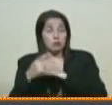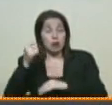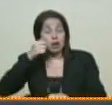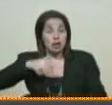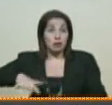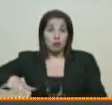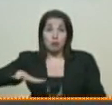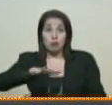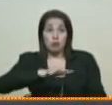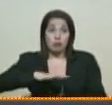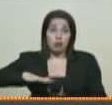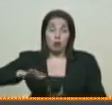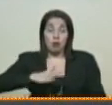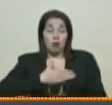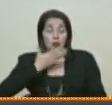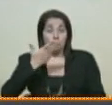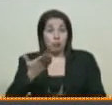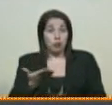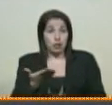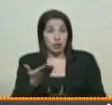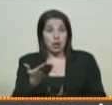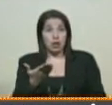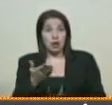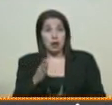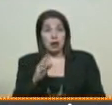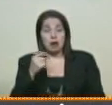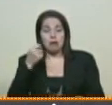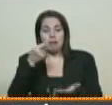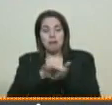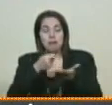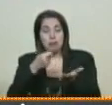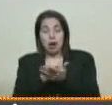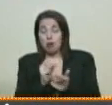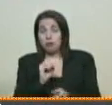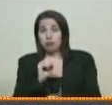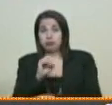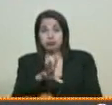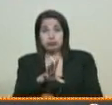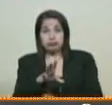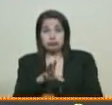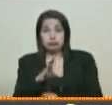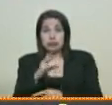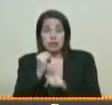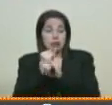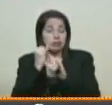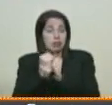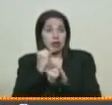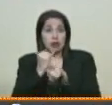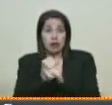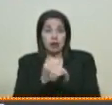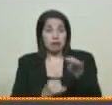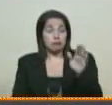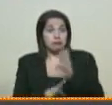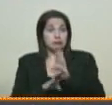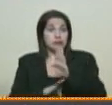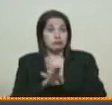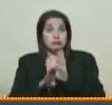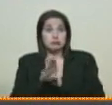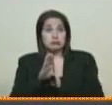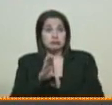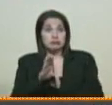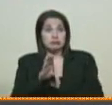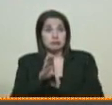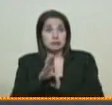pueblo pueda, a través del pago digital, de las cuentas digitales, desarrollar